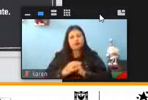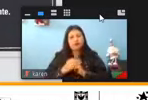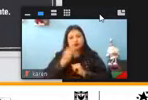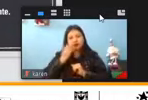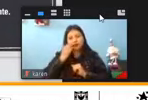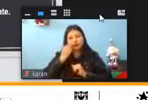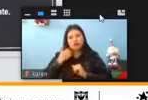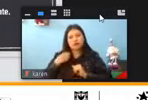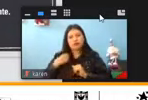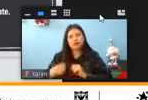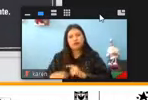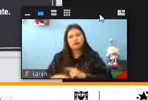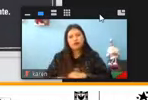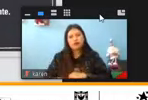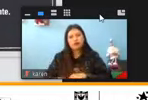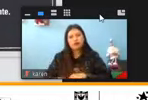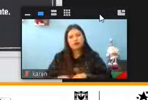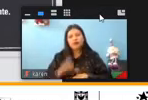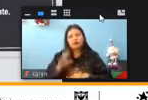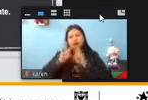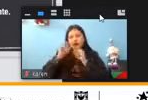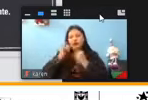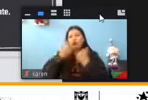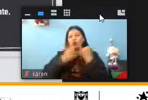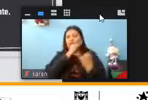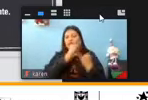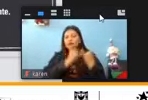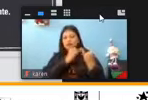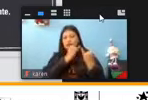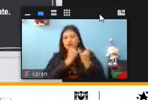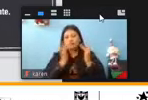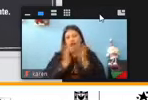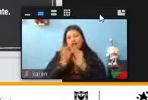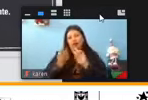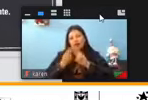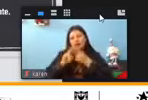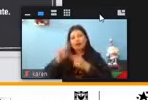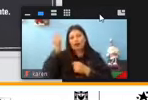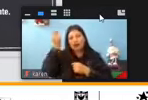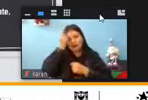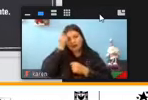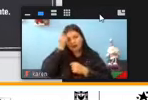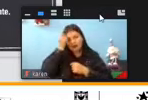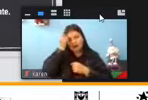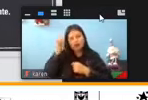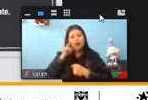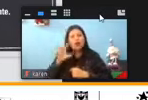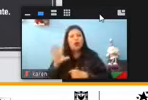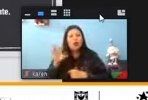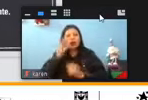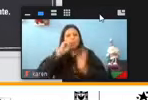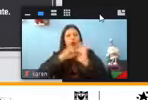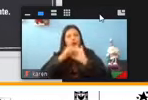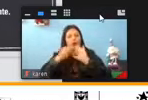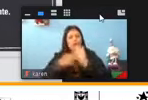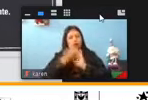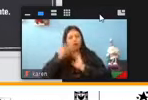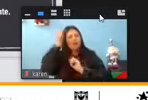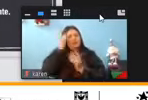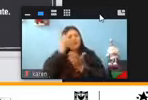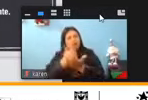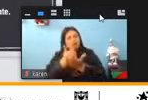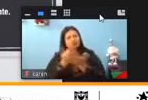mucho es el tema de las identidades en relación con la memoria. Se identifica la memoria como un poderoso instrumento